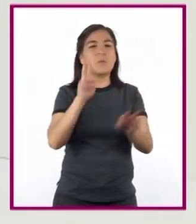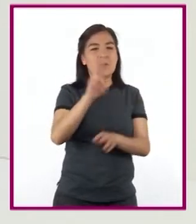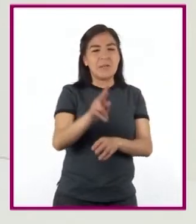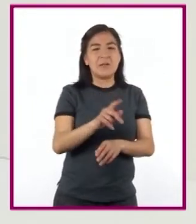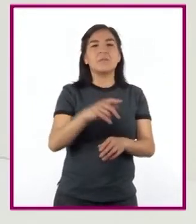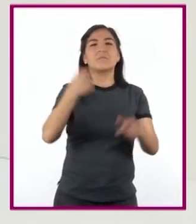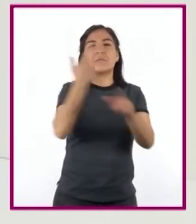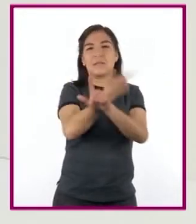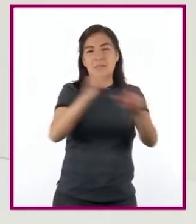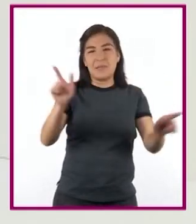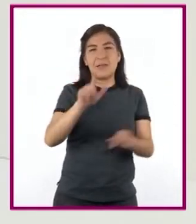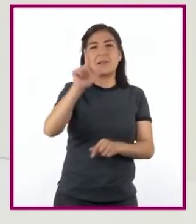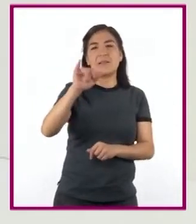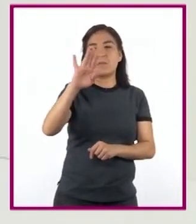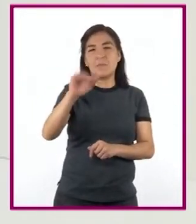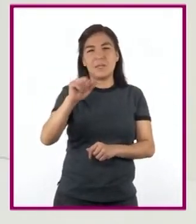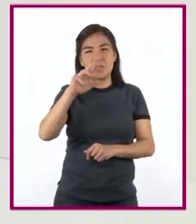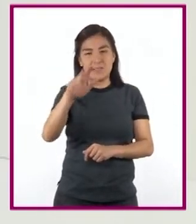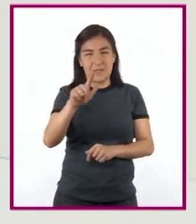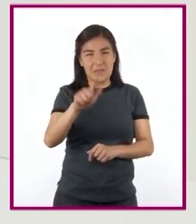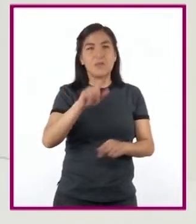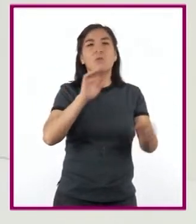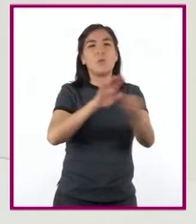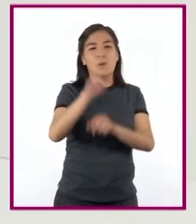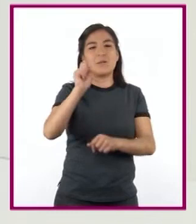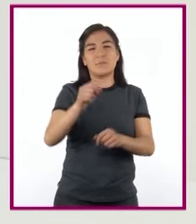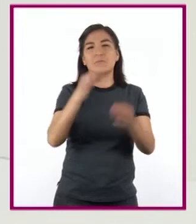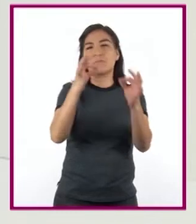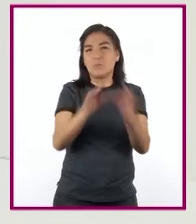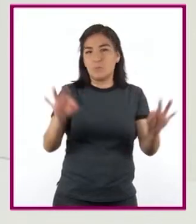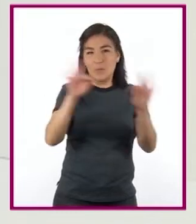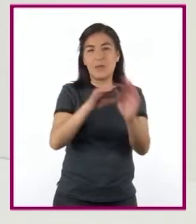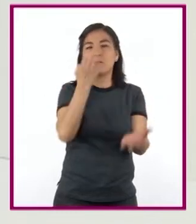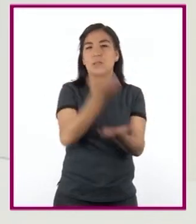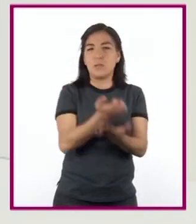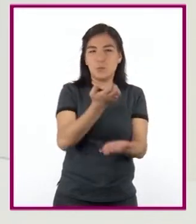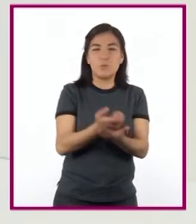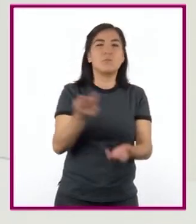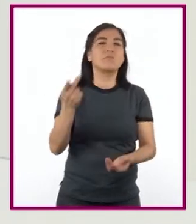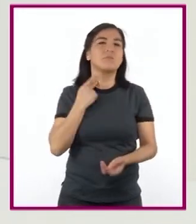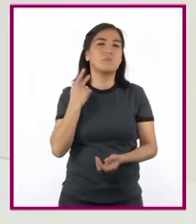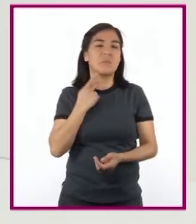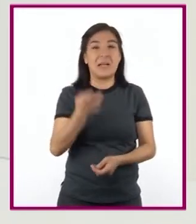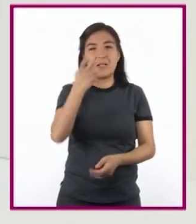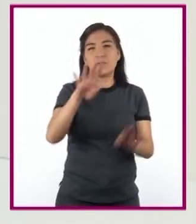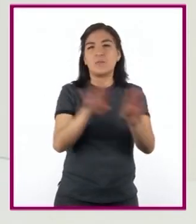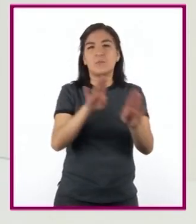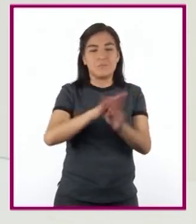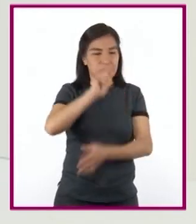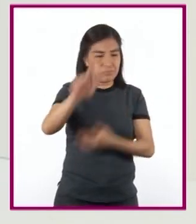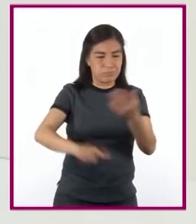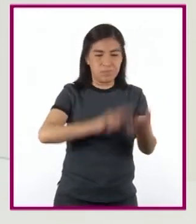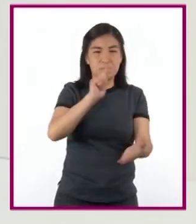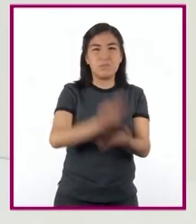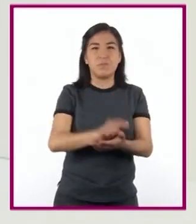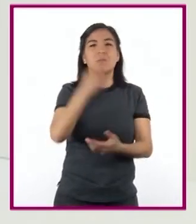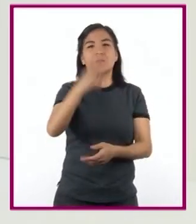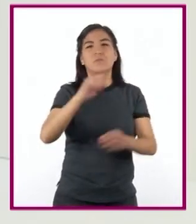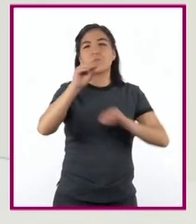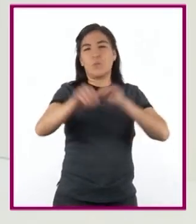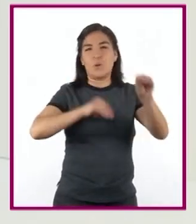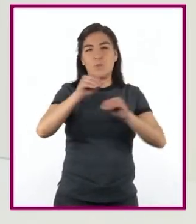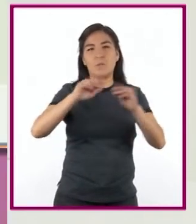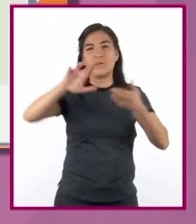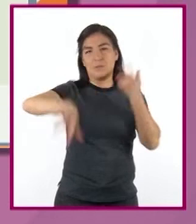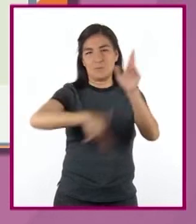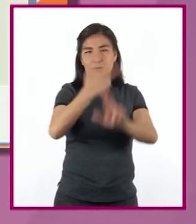ilustradas, principalmente los principios económicos y políticos que legitimaron los movimientos revolucionarios de la